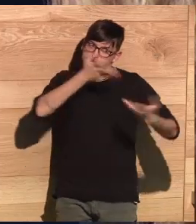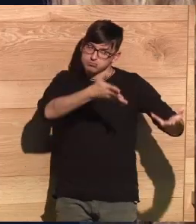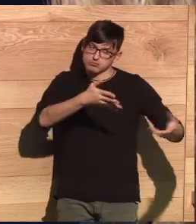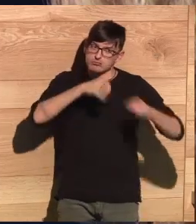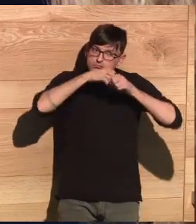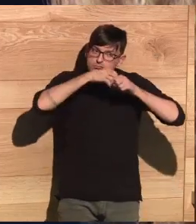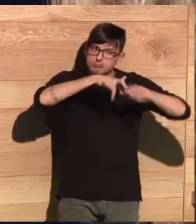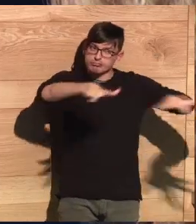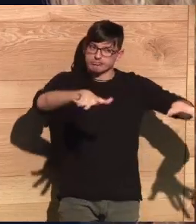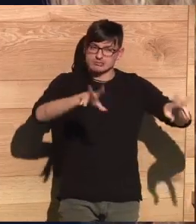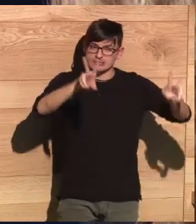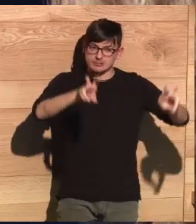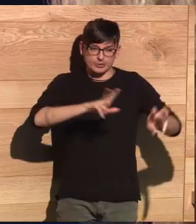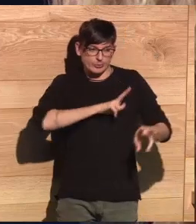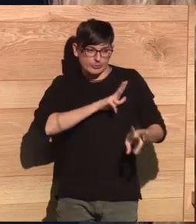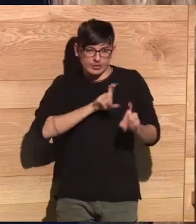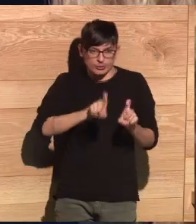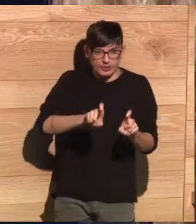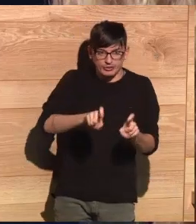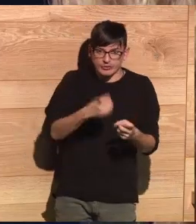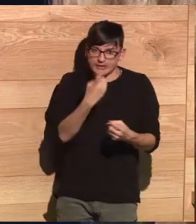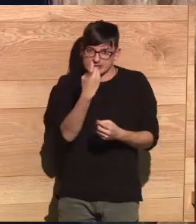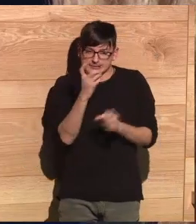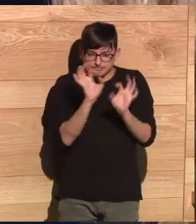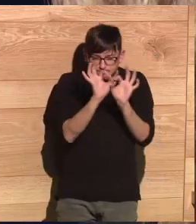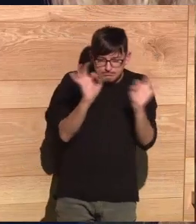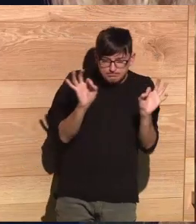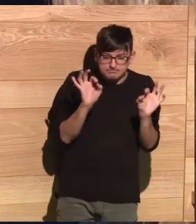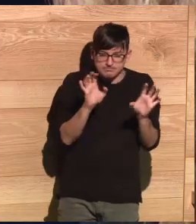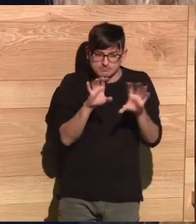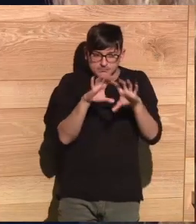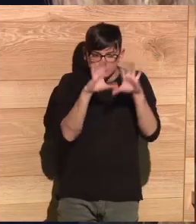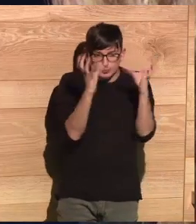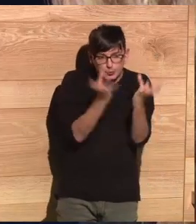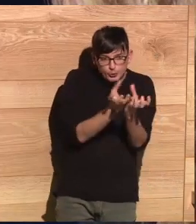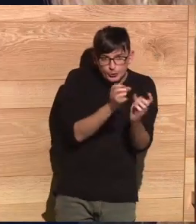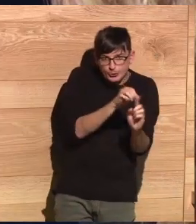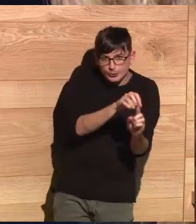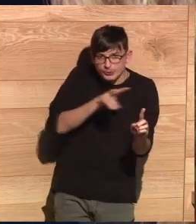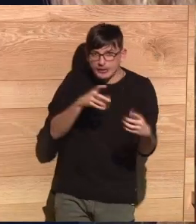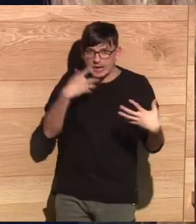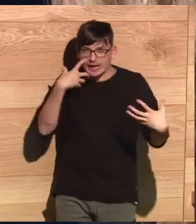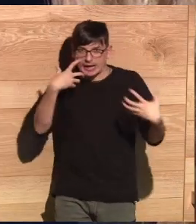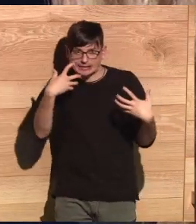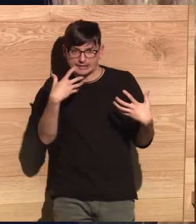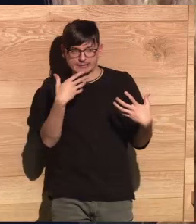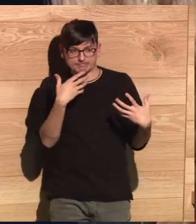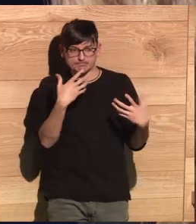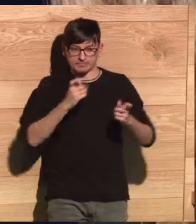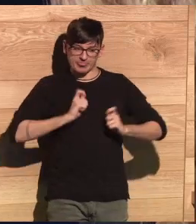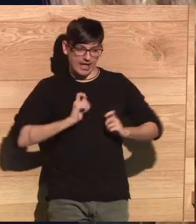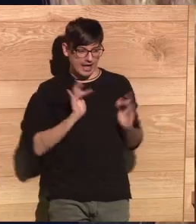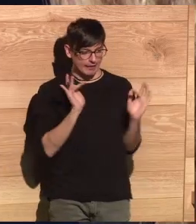educación, del refinamiento, ¿no? Que necesitamos refinar nuestra mirada al mundo también, ¿no? Y el arte nos pone en contacto